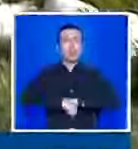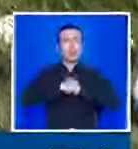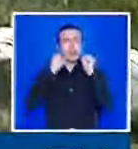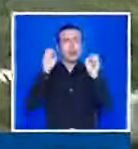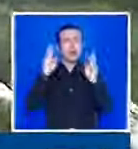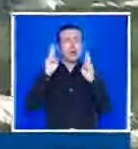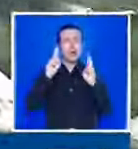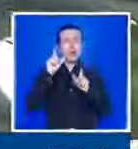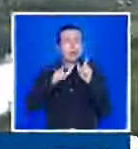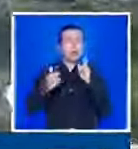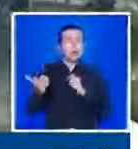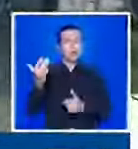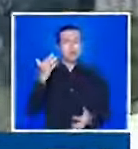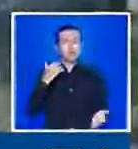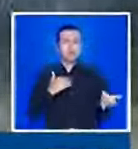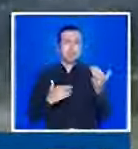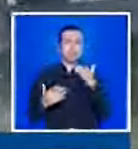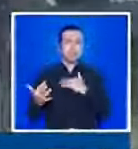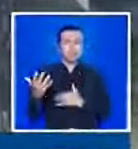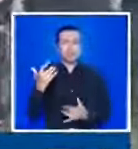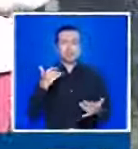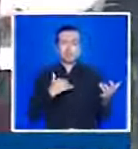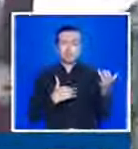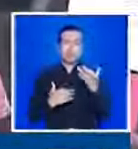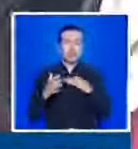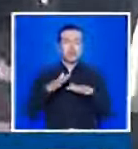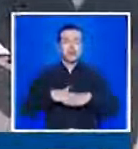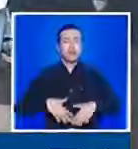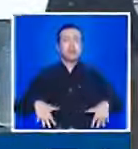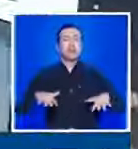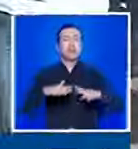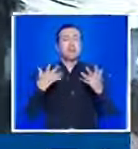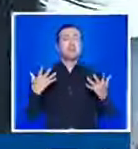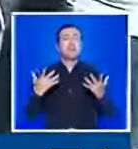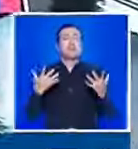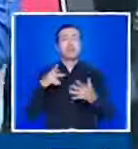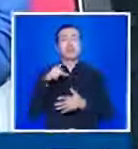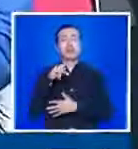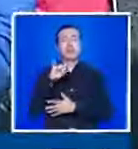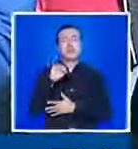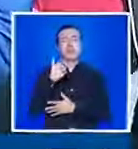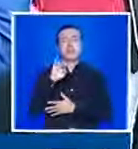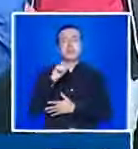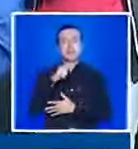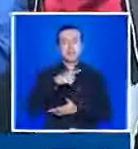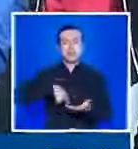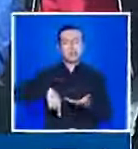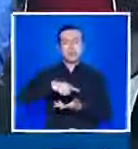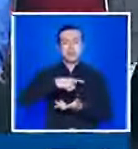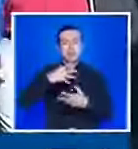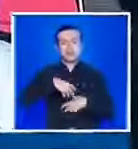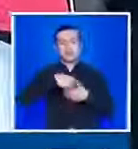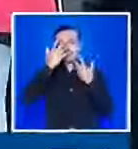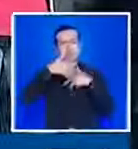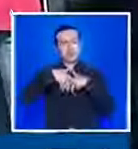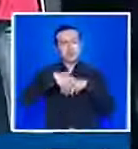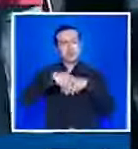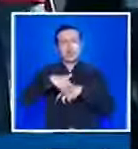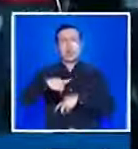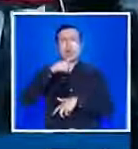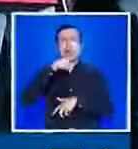la gente para irnos al redondel de Píntac en protesta de lucha por el agua, por